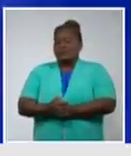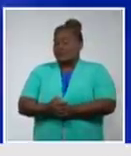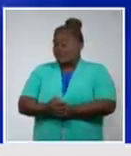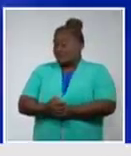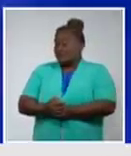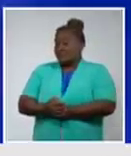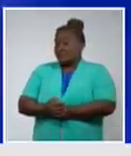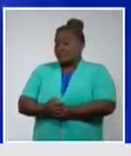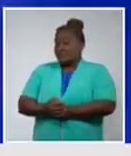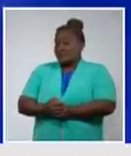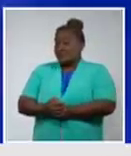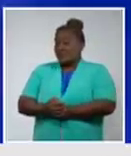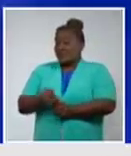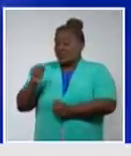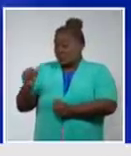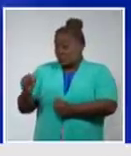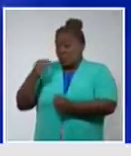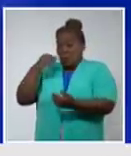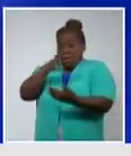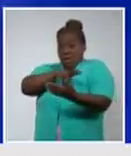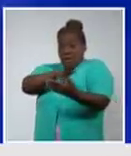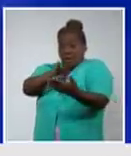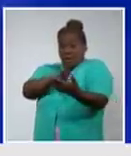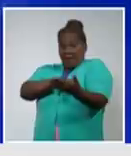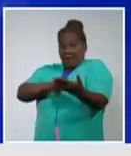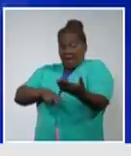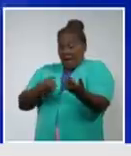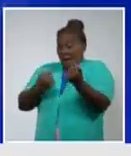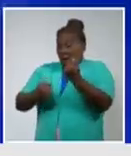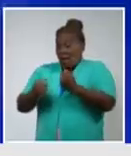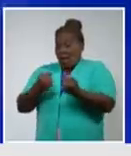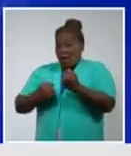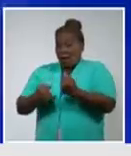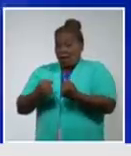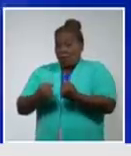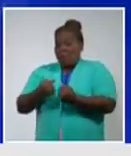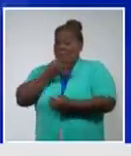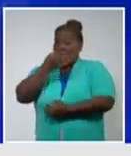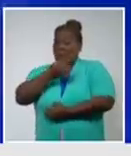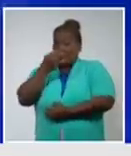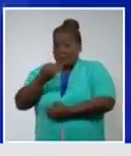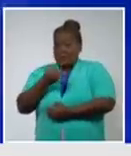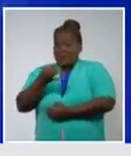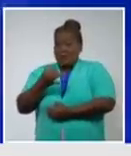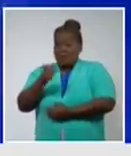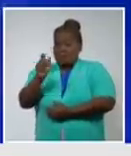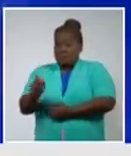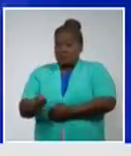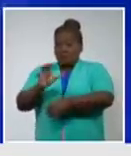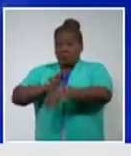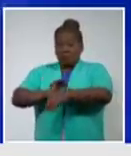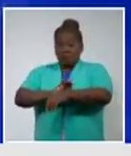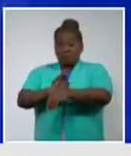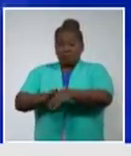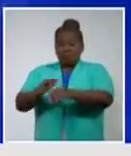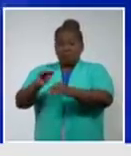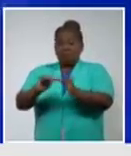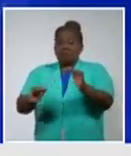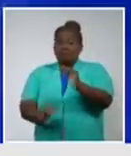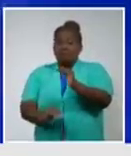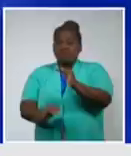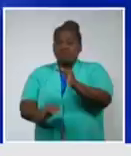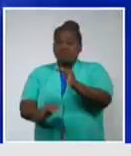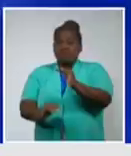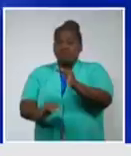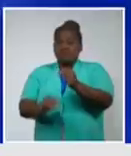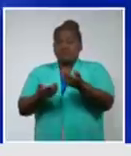tú coges un artículo, lees algo internacional, te plantea que se va bajando. Pero como no es por eso en todo el